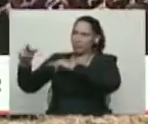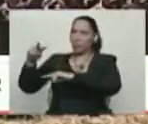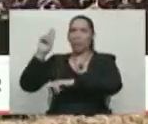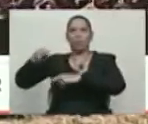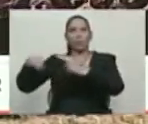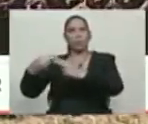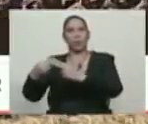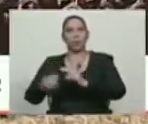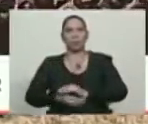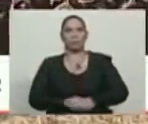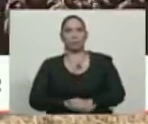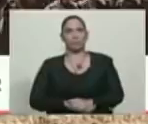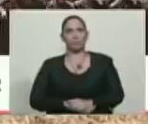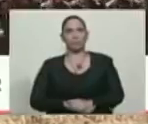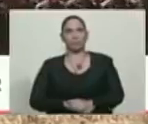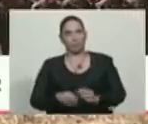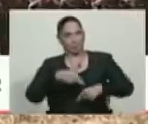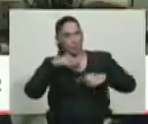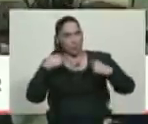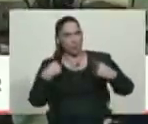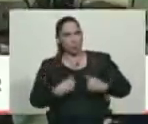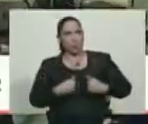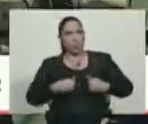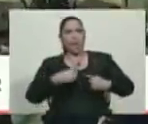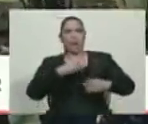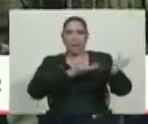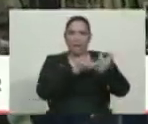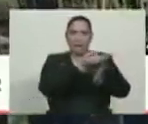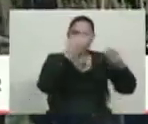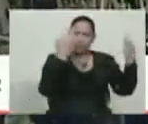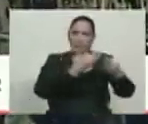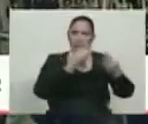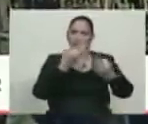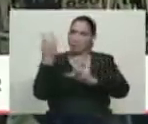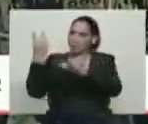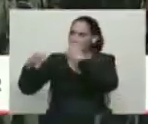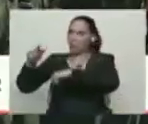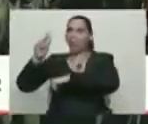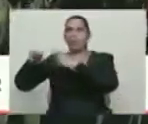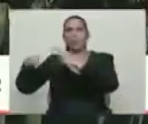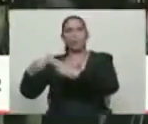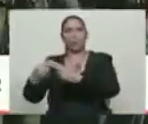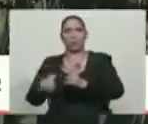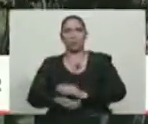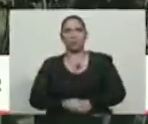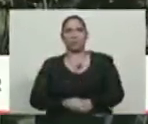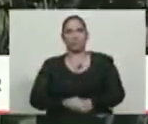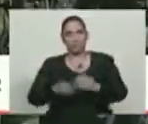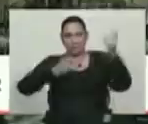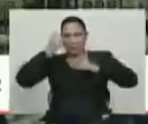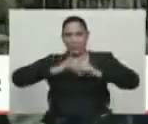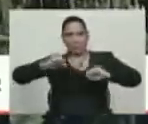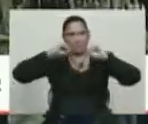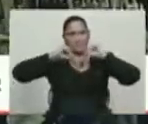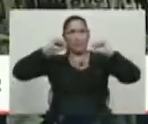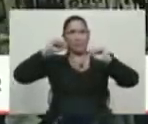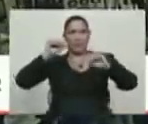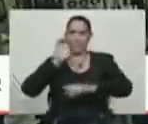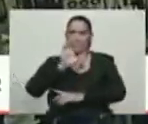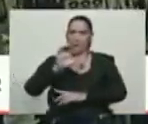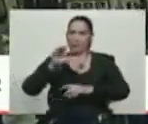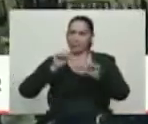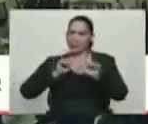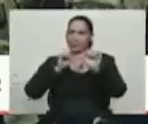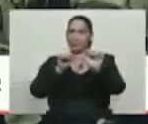traidores nunca. Desde el corazón, leales siempre, traidores nunca. ¡Chávez vive! ¡La